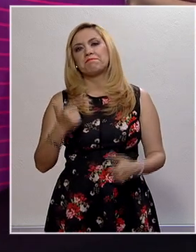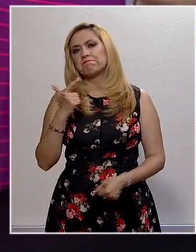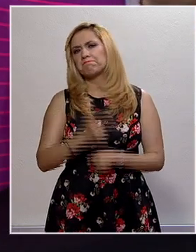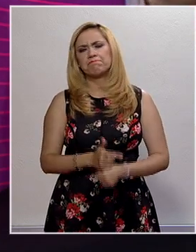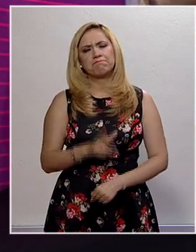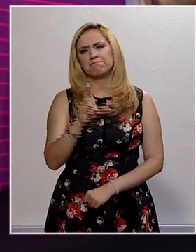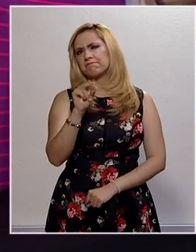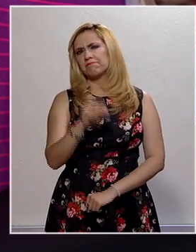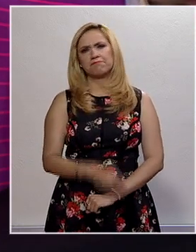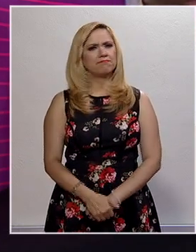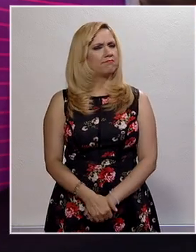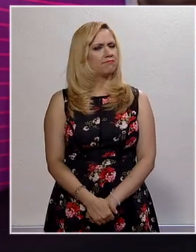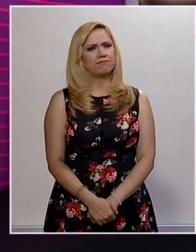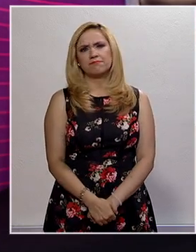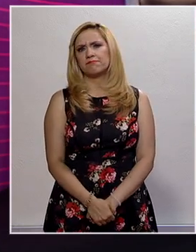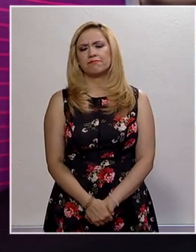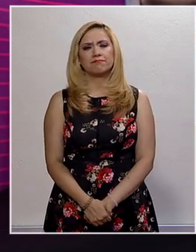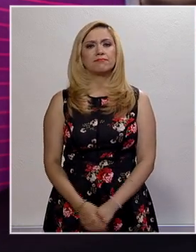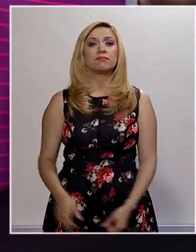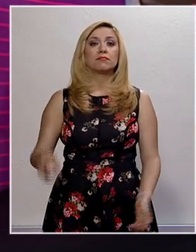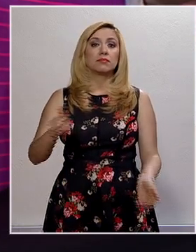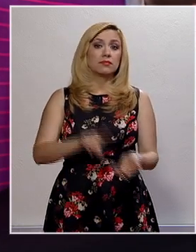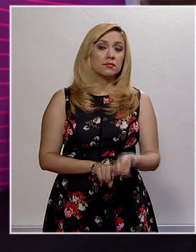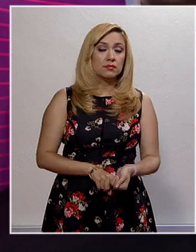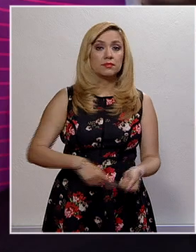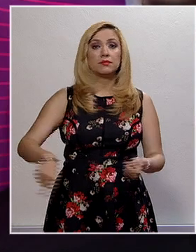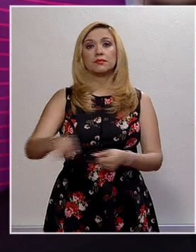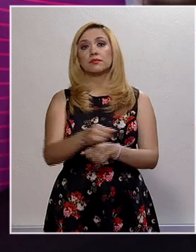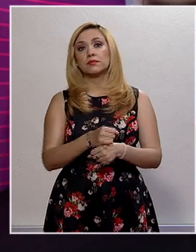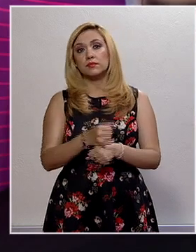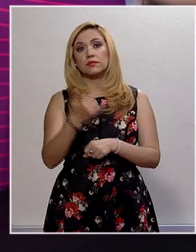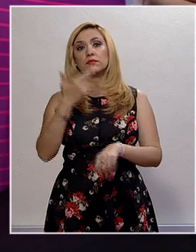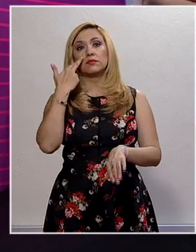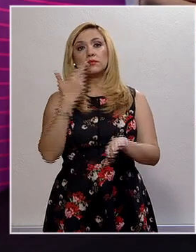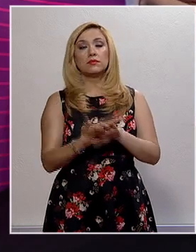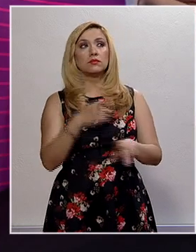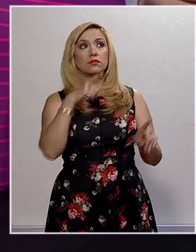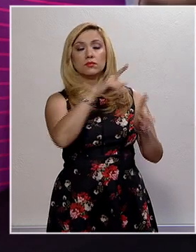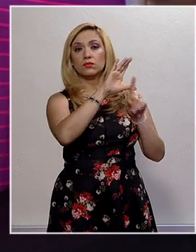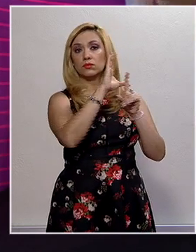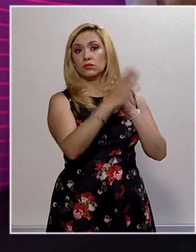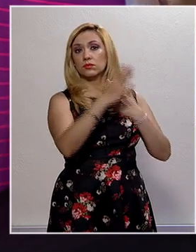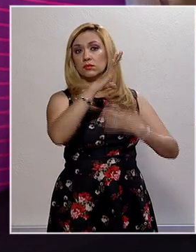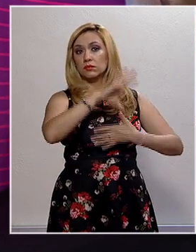no, dentro de los procedimientos y de las potestades de la Comisión